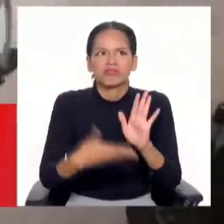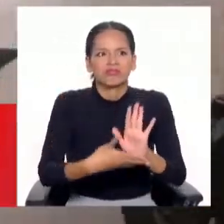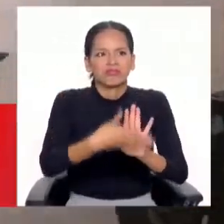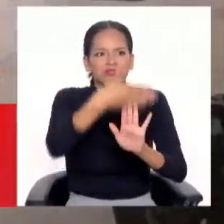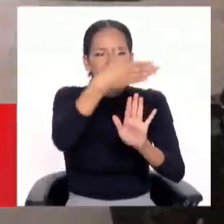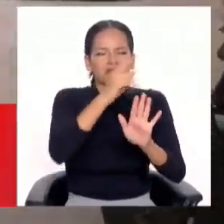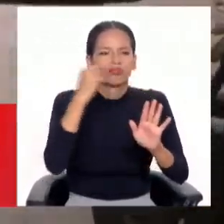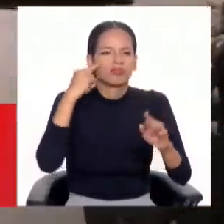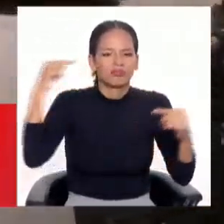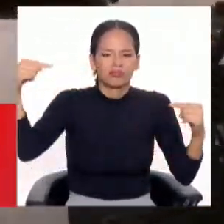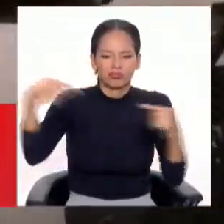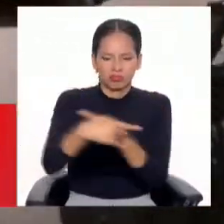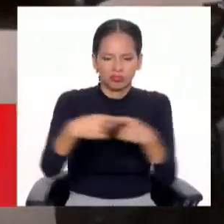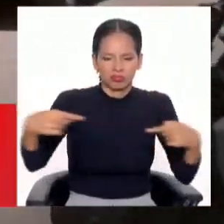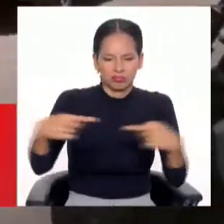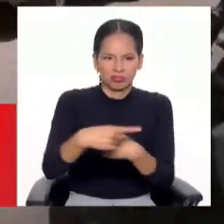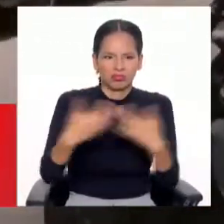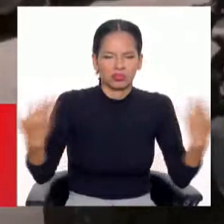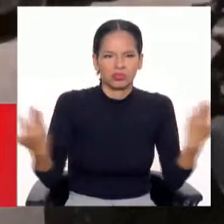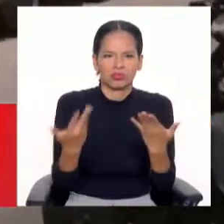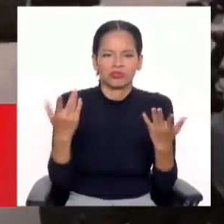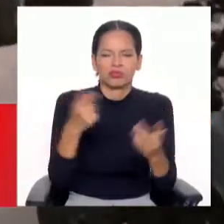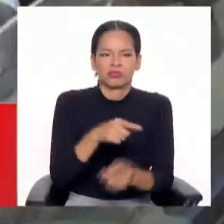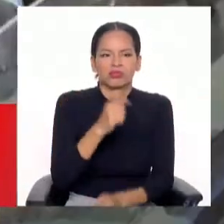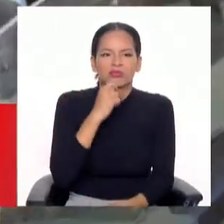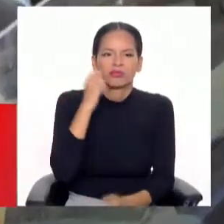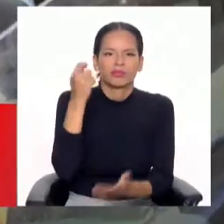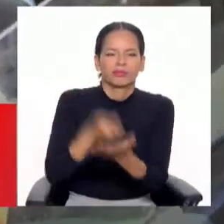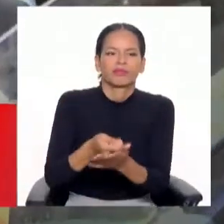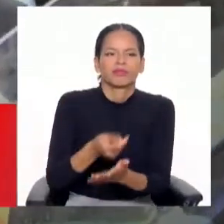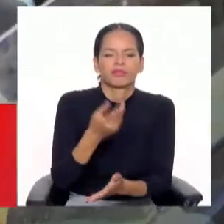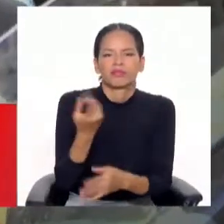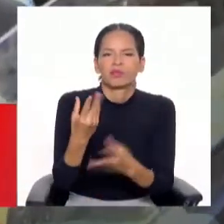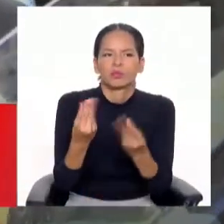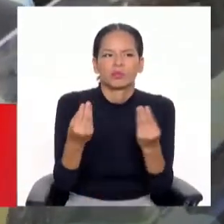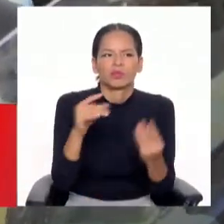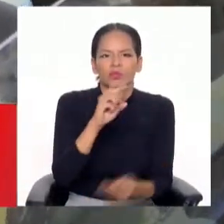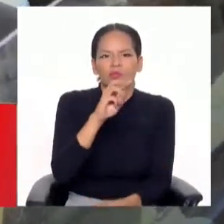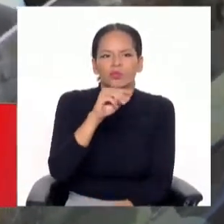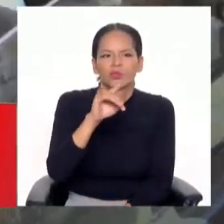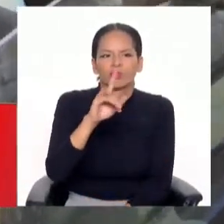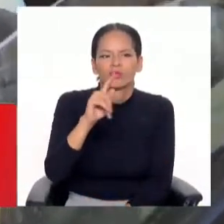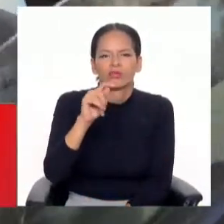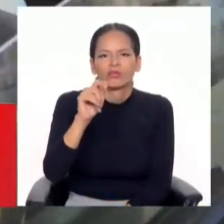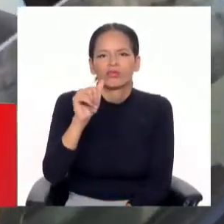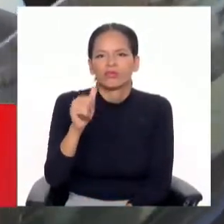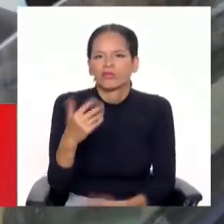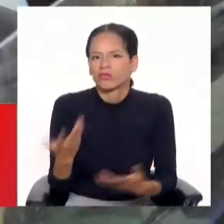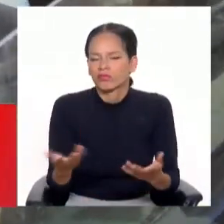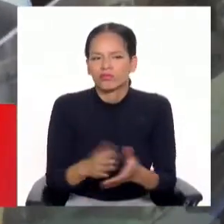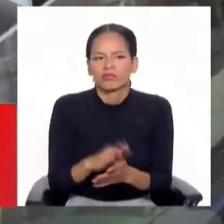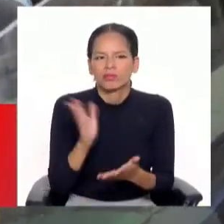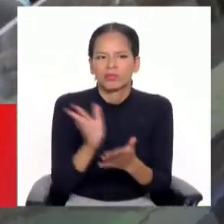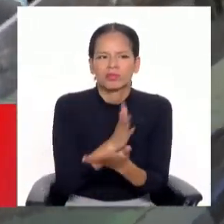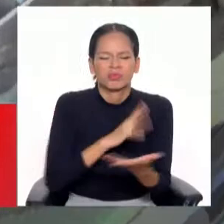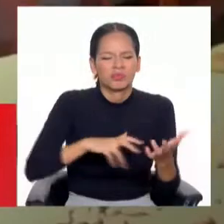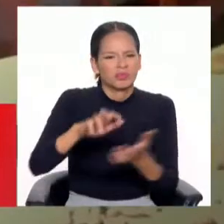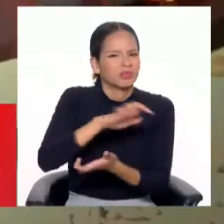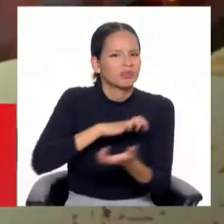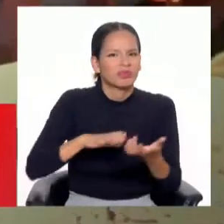ni de bajada ni de subida de pasajeros y encima nos multan demasiado. Mucho tráfico en todo. Mucho desorden.